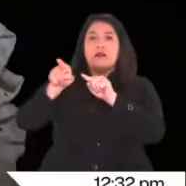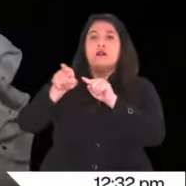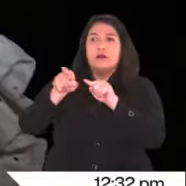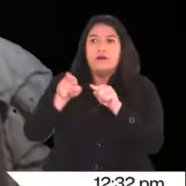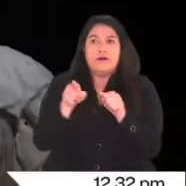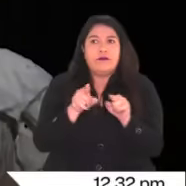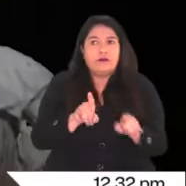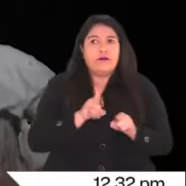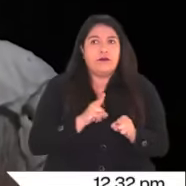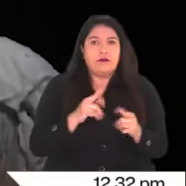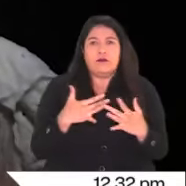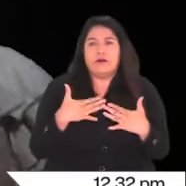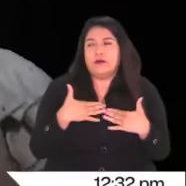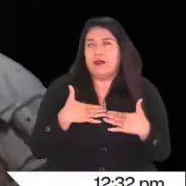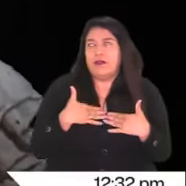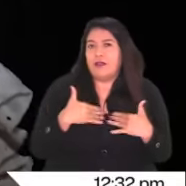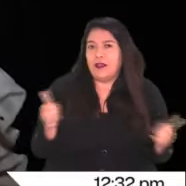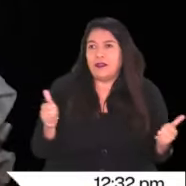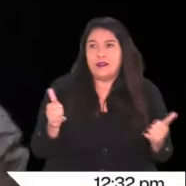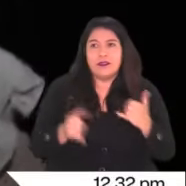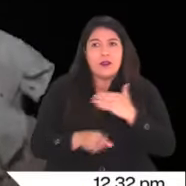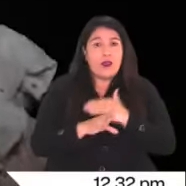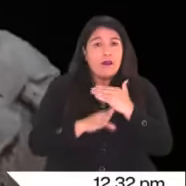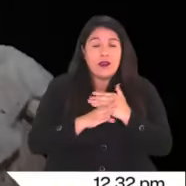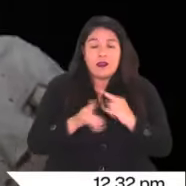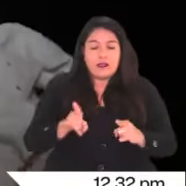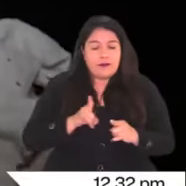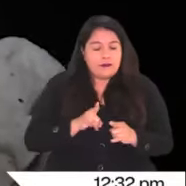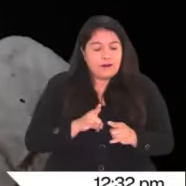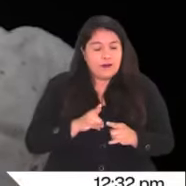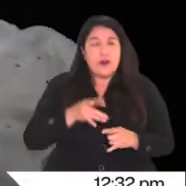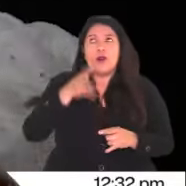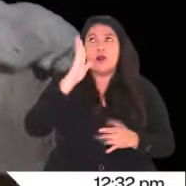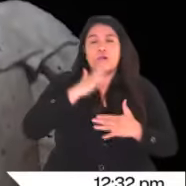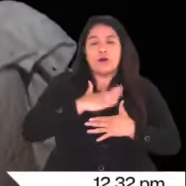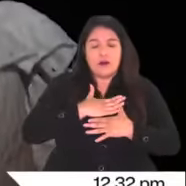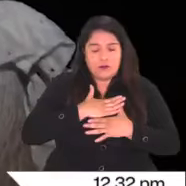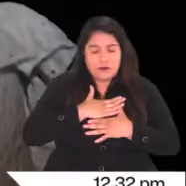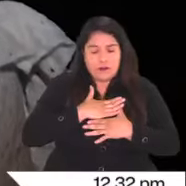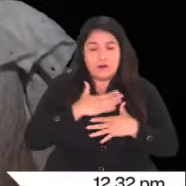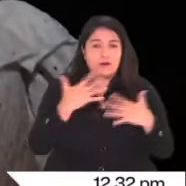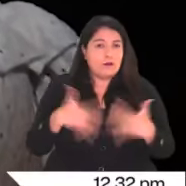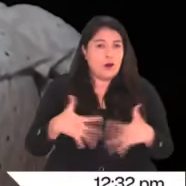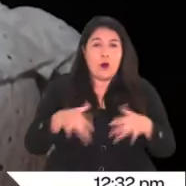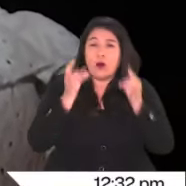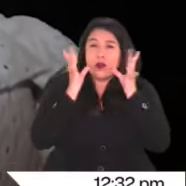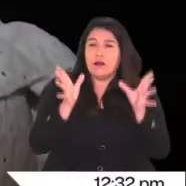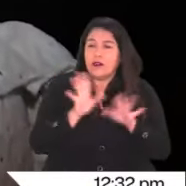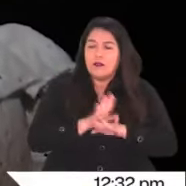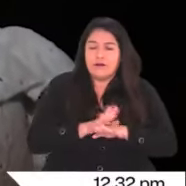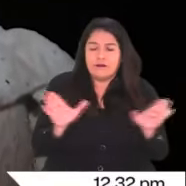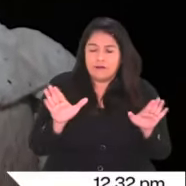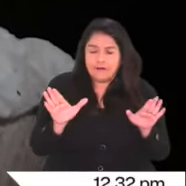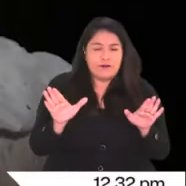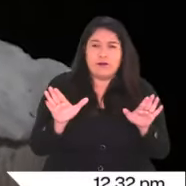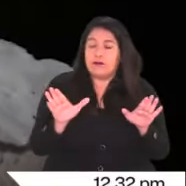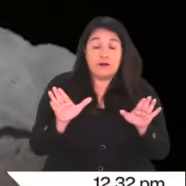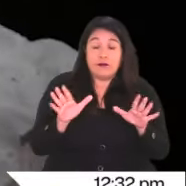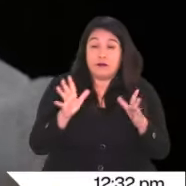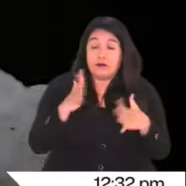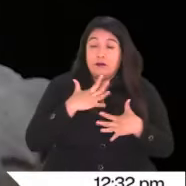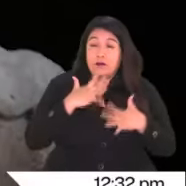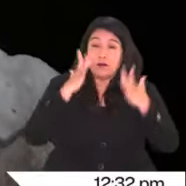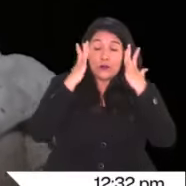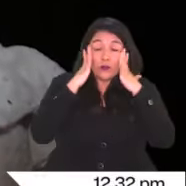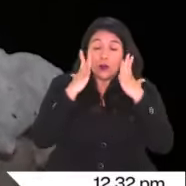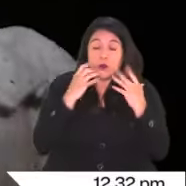felicidad, mucha felicidad. Todavía estamos, Dios santo bendito, horrible. Eso fue una angustia muy grande, pero en